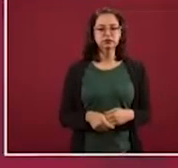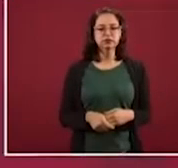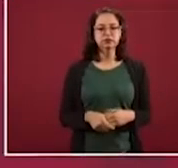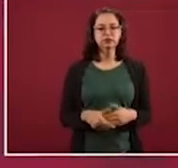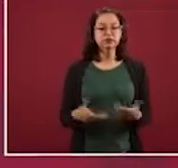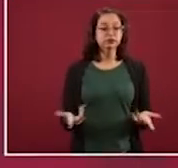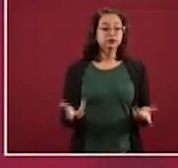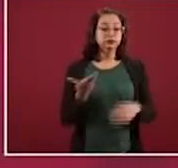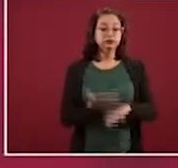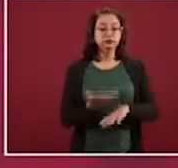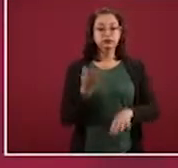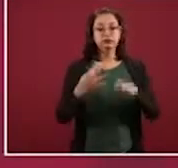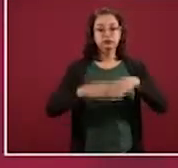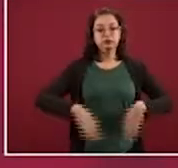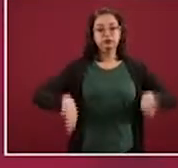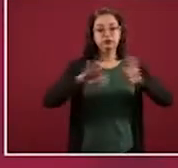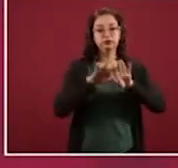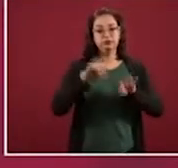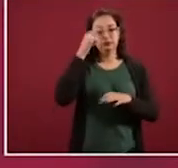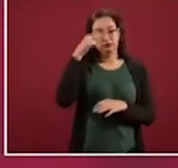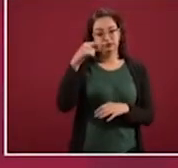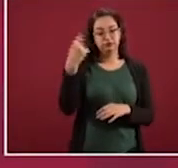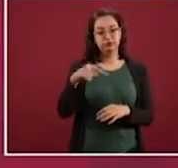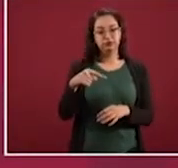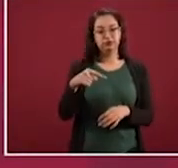que es fundamental para